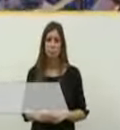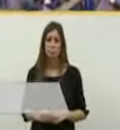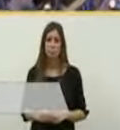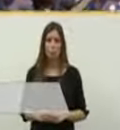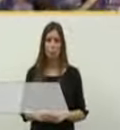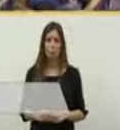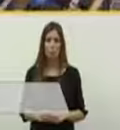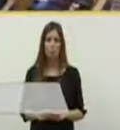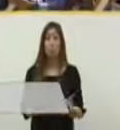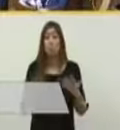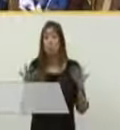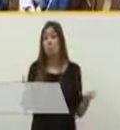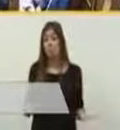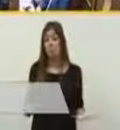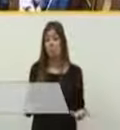Pero